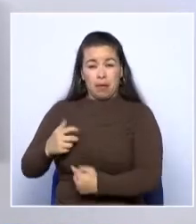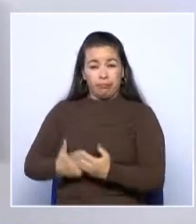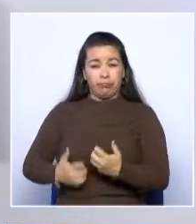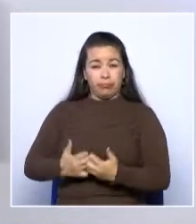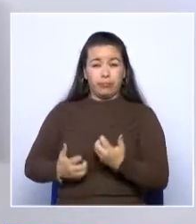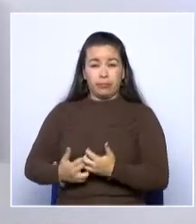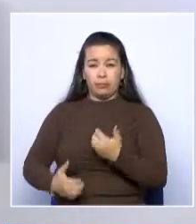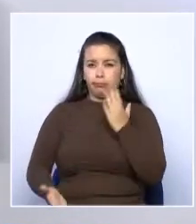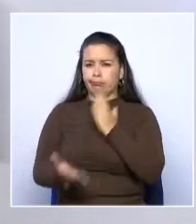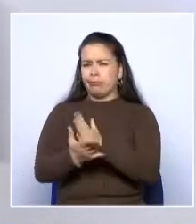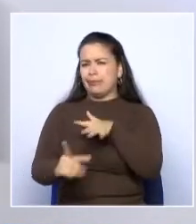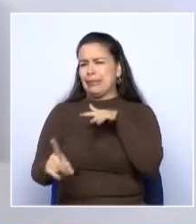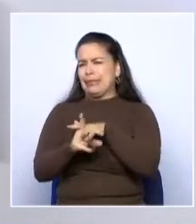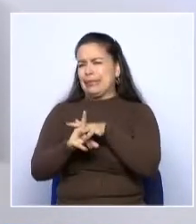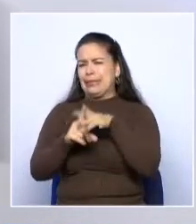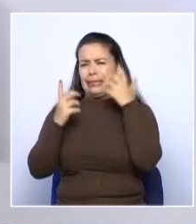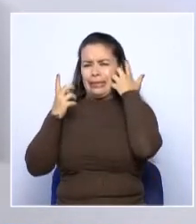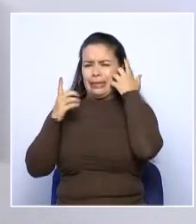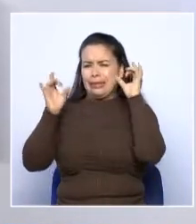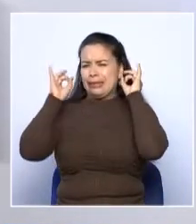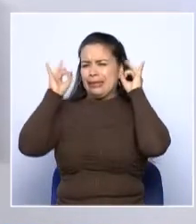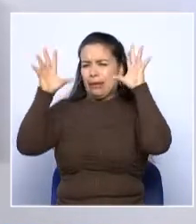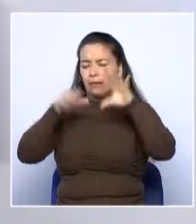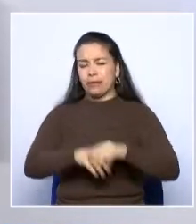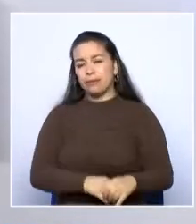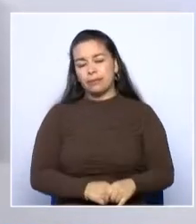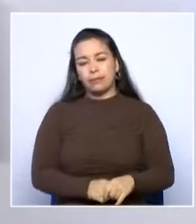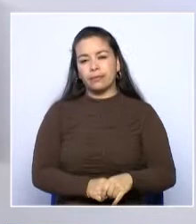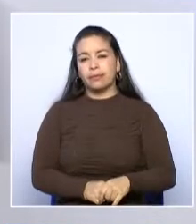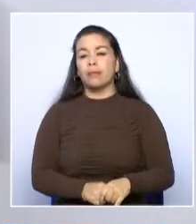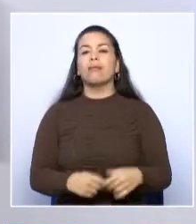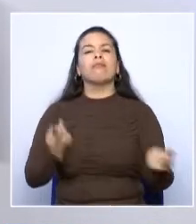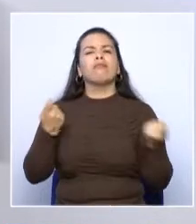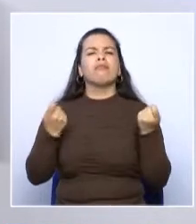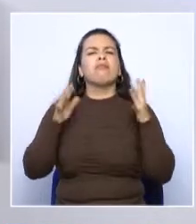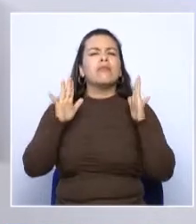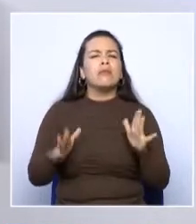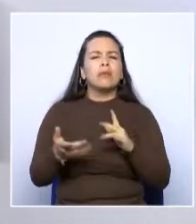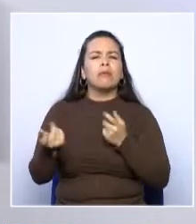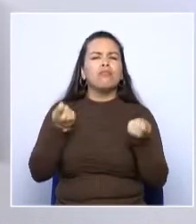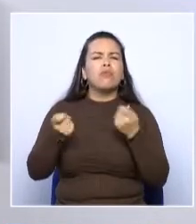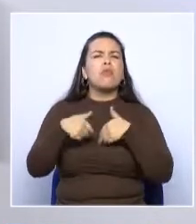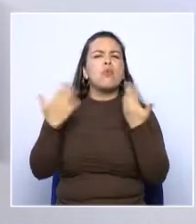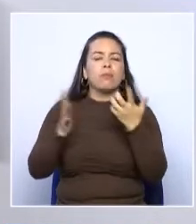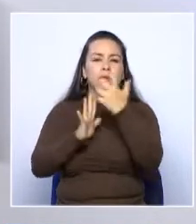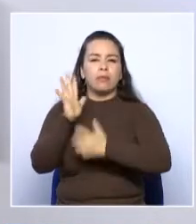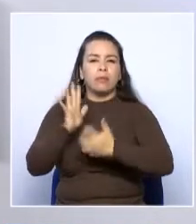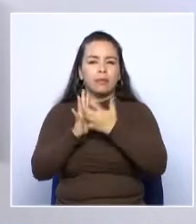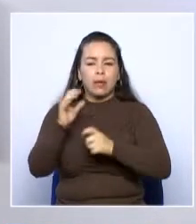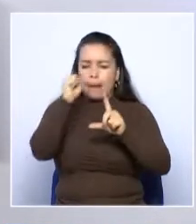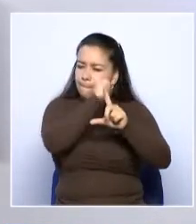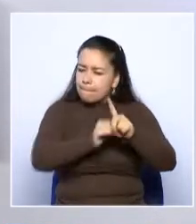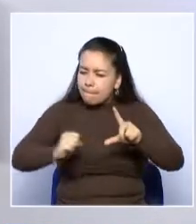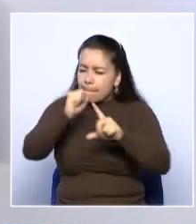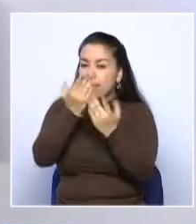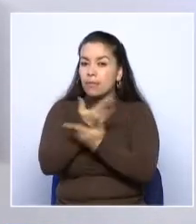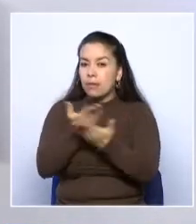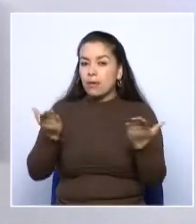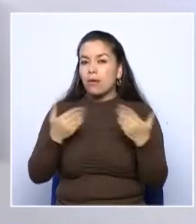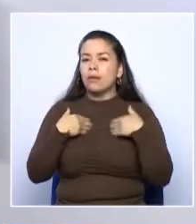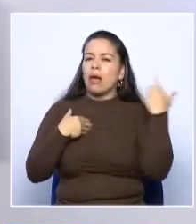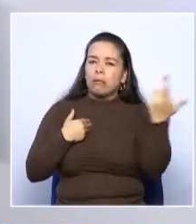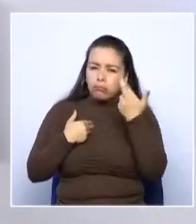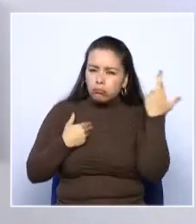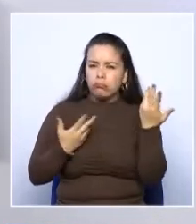enfermedad pancreática gravísima, una pancreatitis. Entonces el control ecográfico subsecuente,